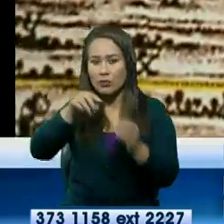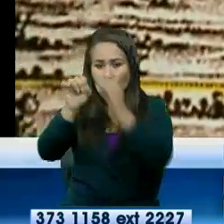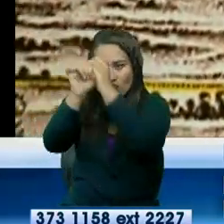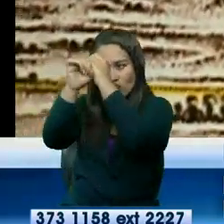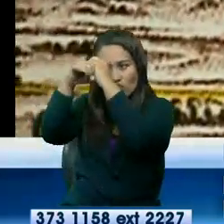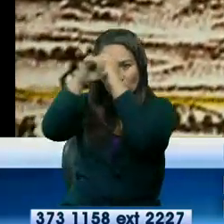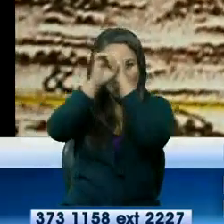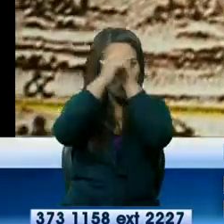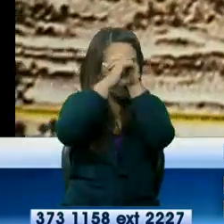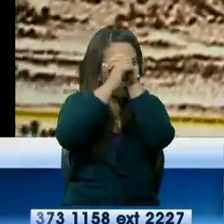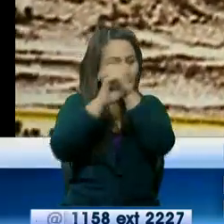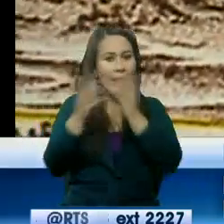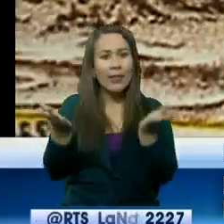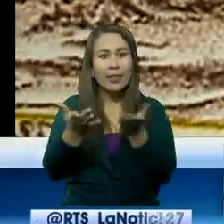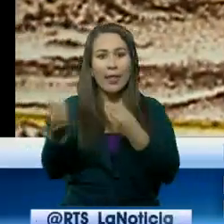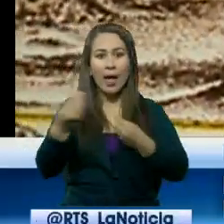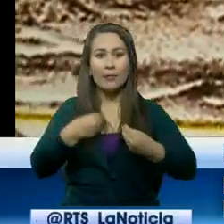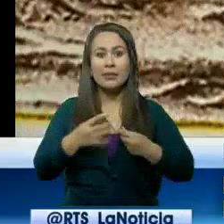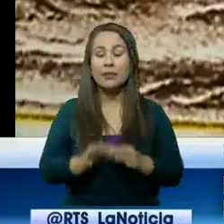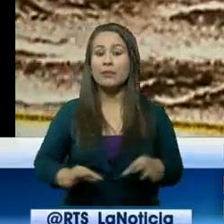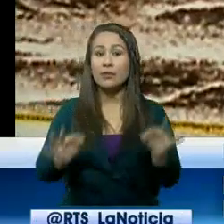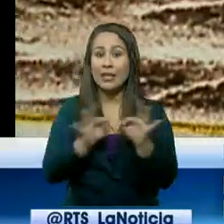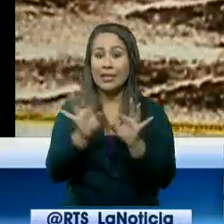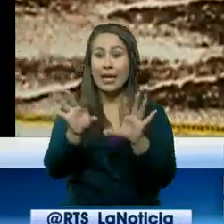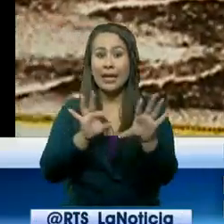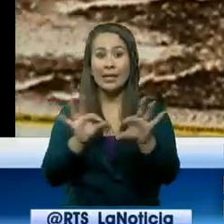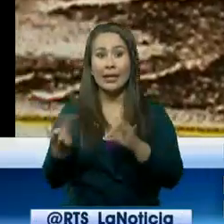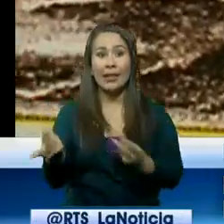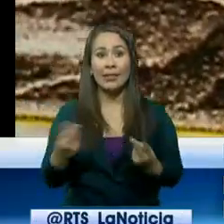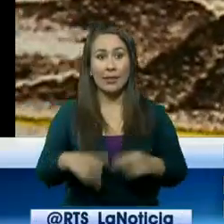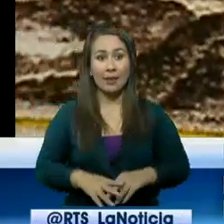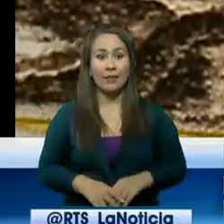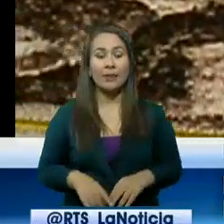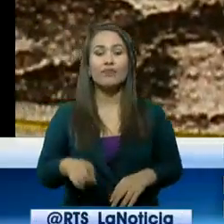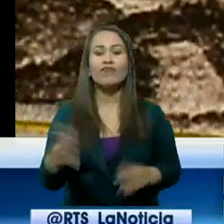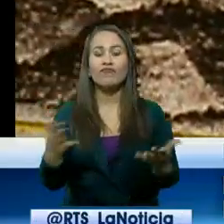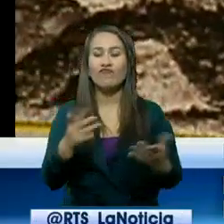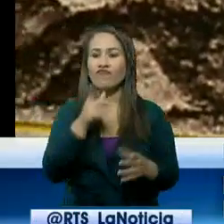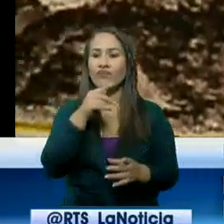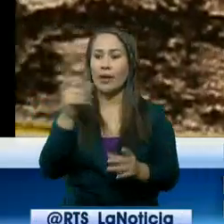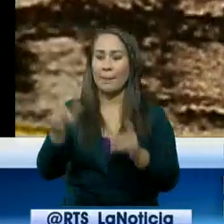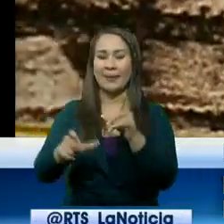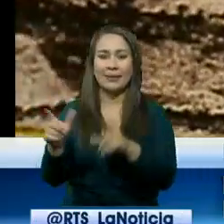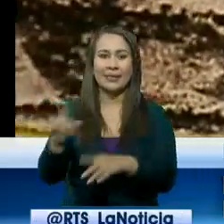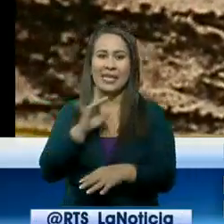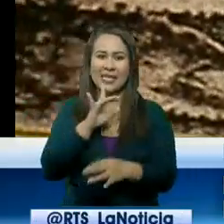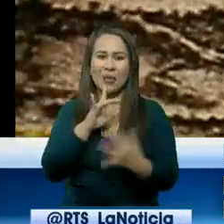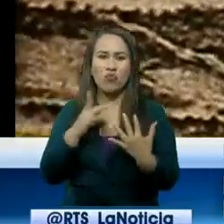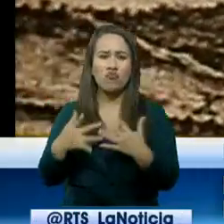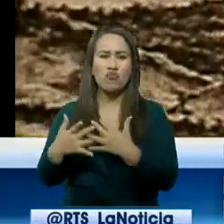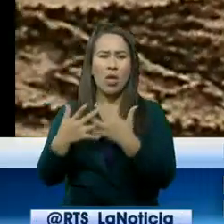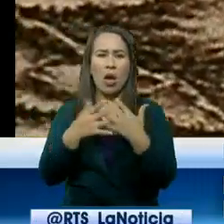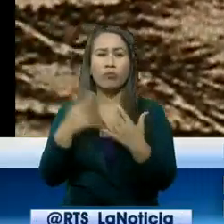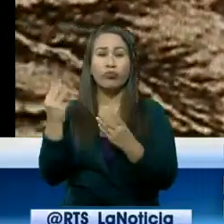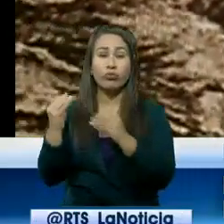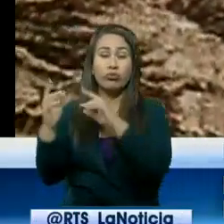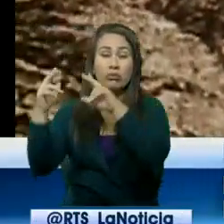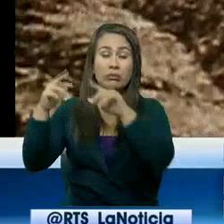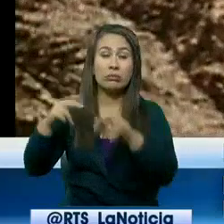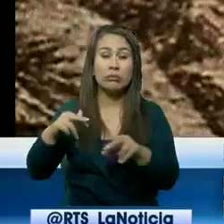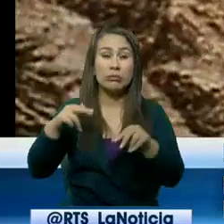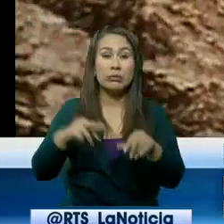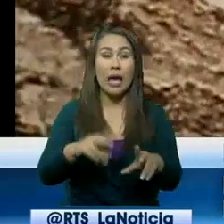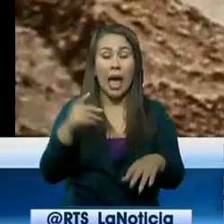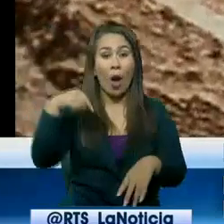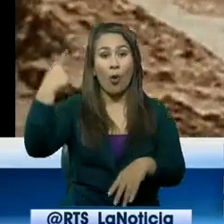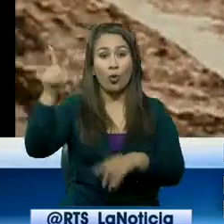La razón más importante por qué ellos escogen venir acá al Ecuador era la presencia de las montañas. La expedición no era posible en otro